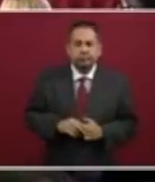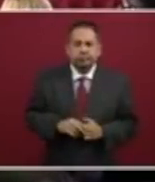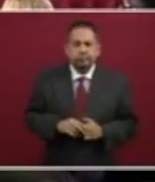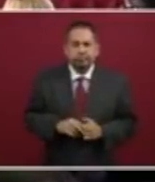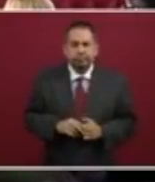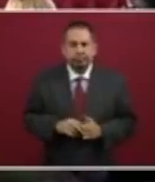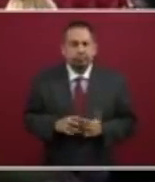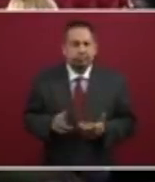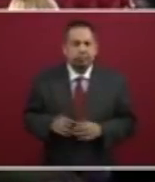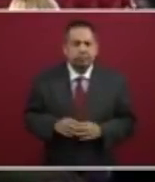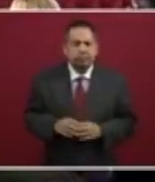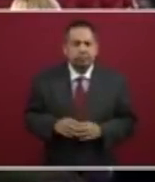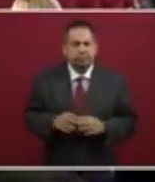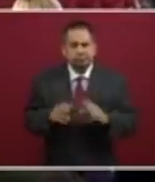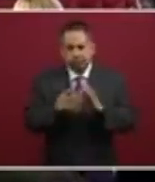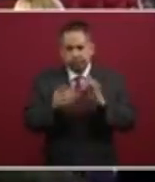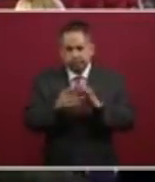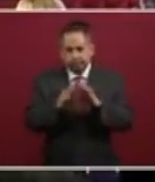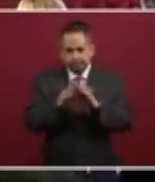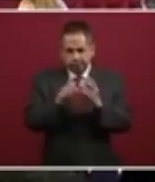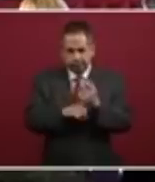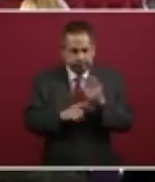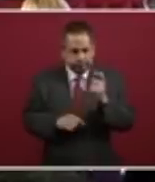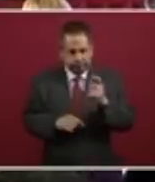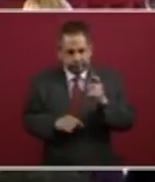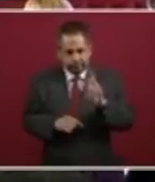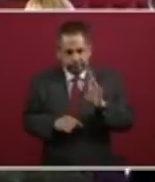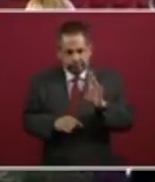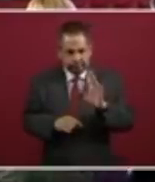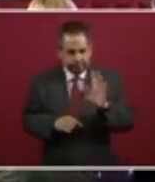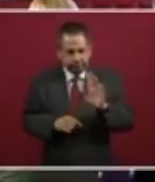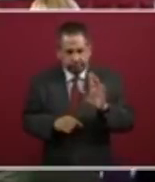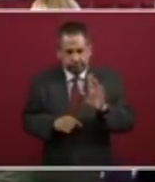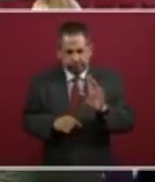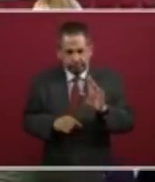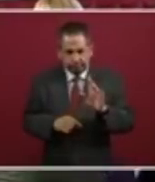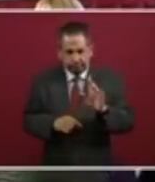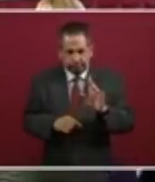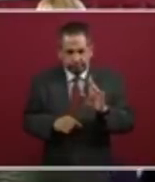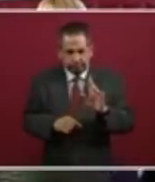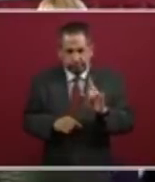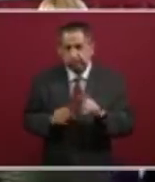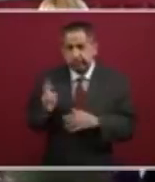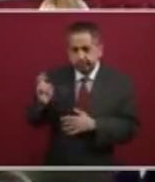La anterior. Mire, no, pero deja. Ahí está el proceso.